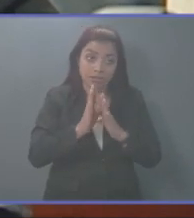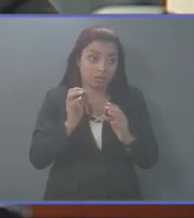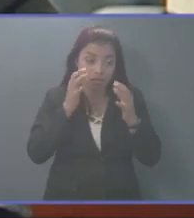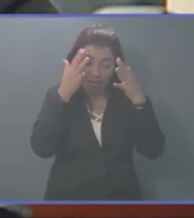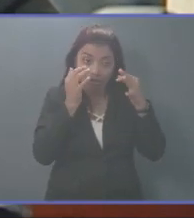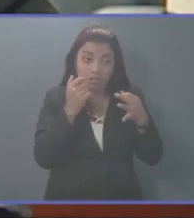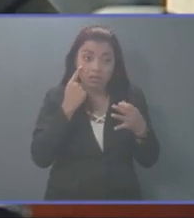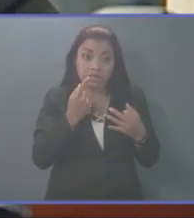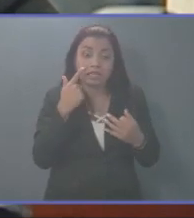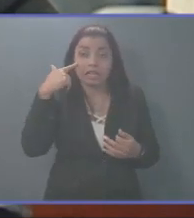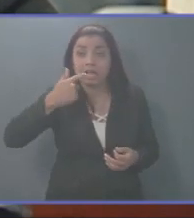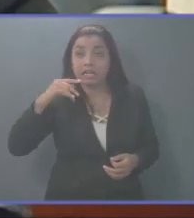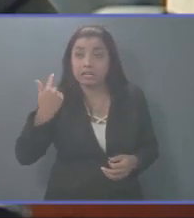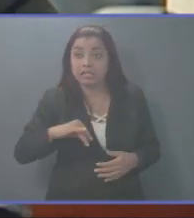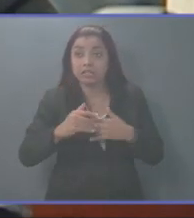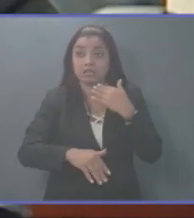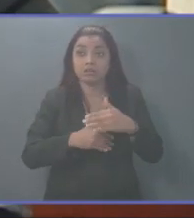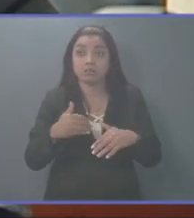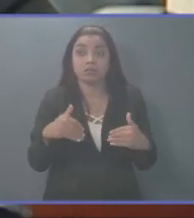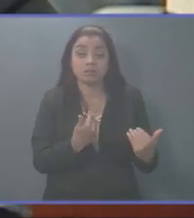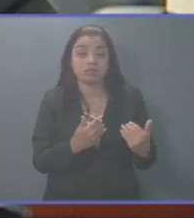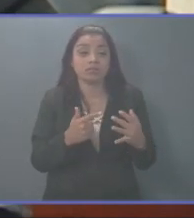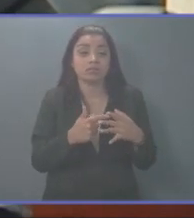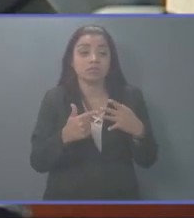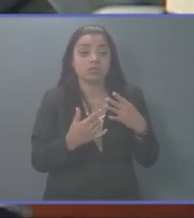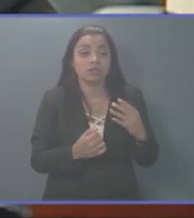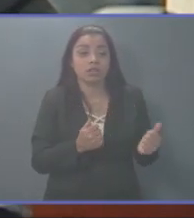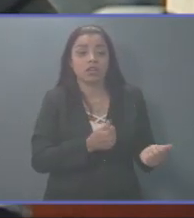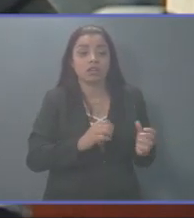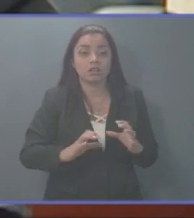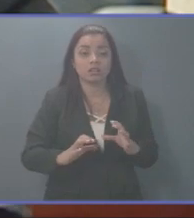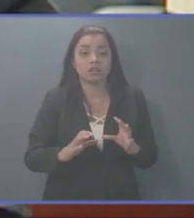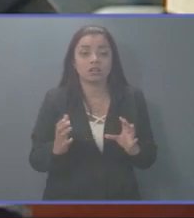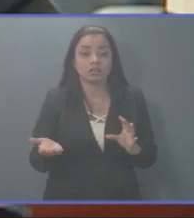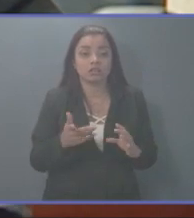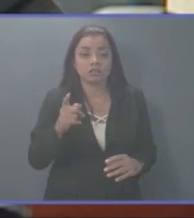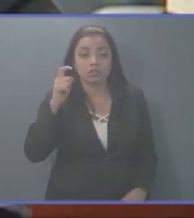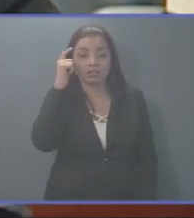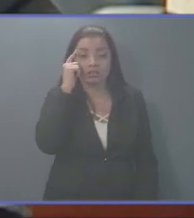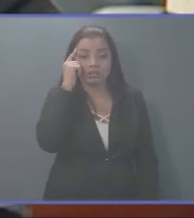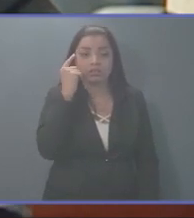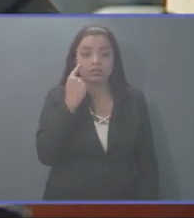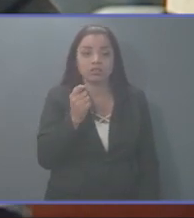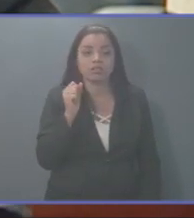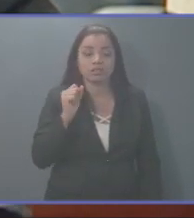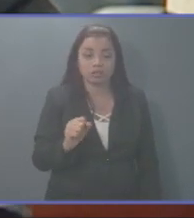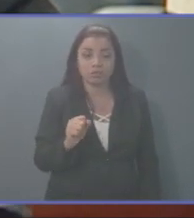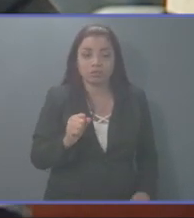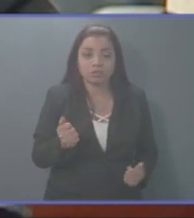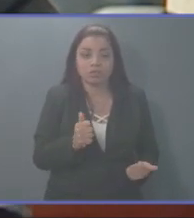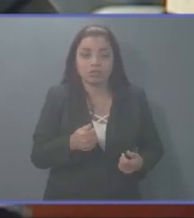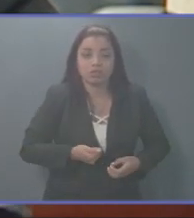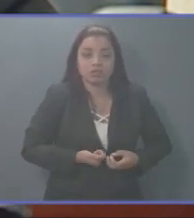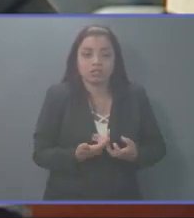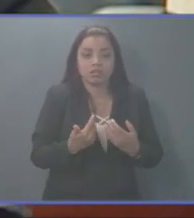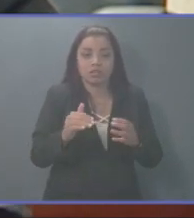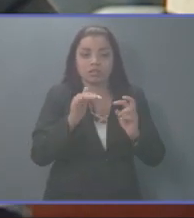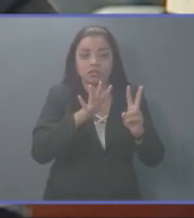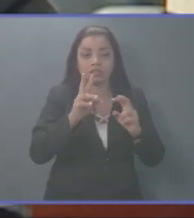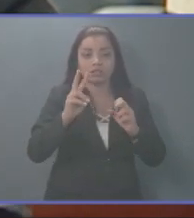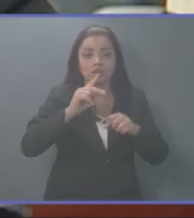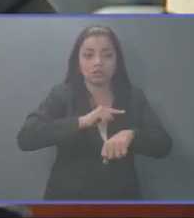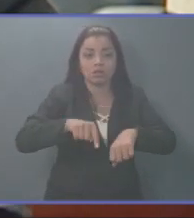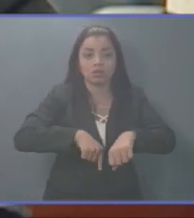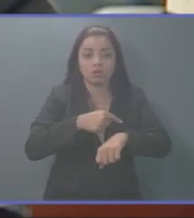que el riesgo es concreto, fundado en acciones o hecho manifiesto y se considera que puede manifestarse dentro de las siguientes 72 horas